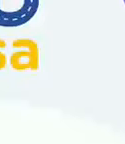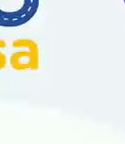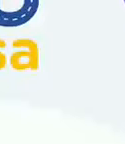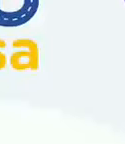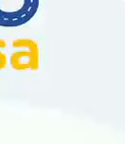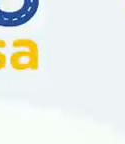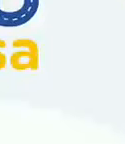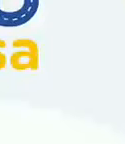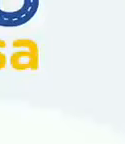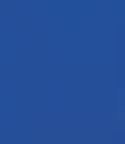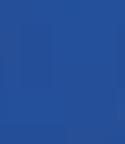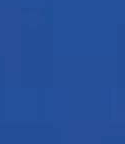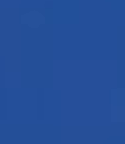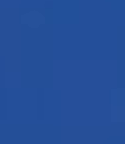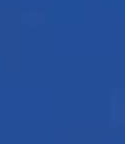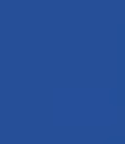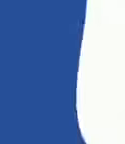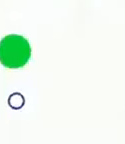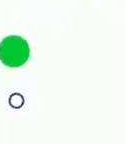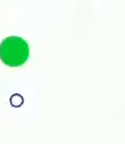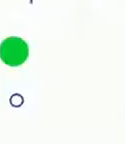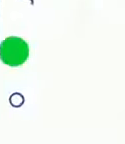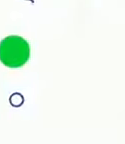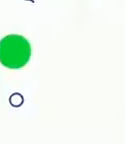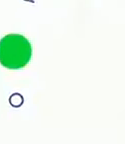Aprendiendo en Casa.